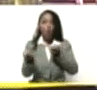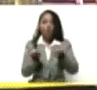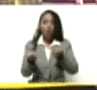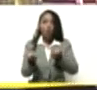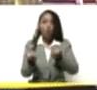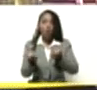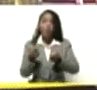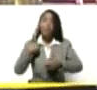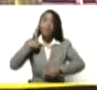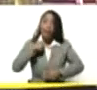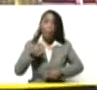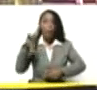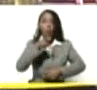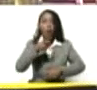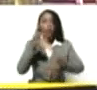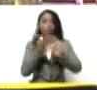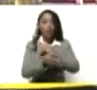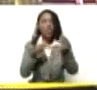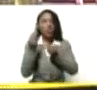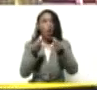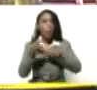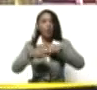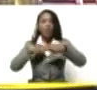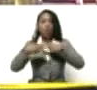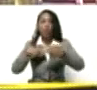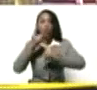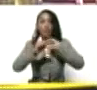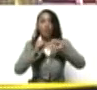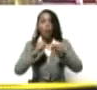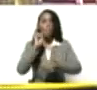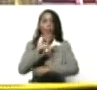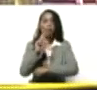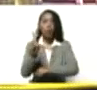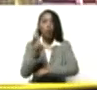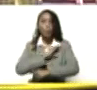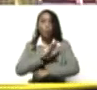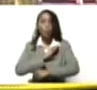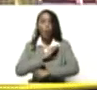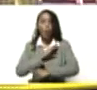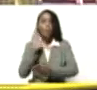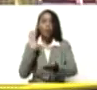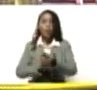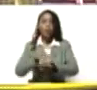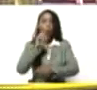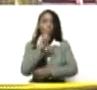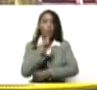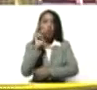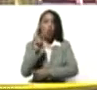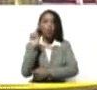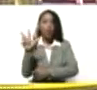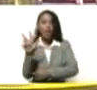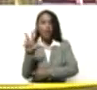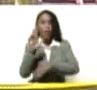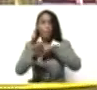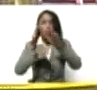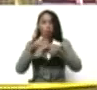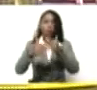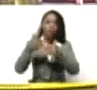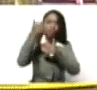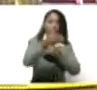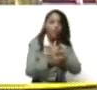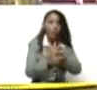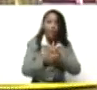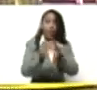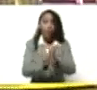buscar, como revolución del siglo XXI, estar uno, dos, tres pasos adelante de los